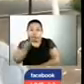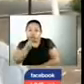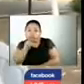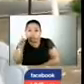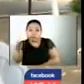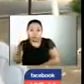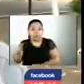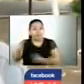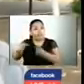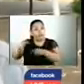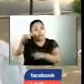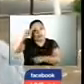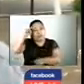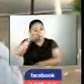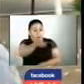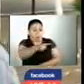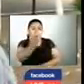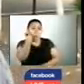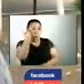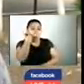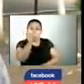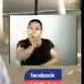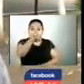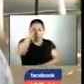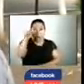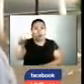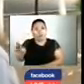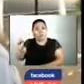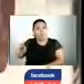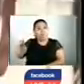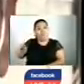inteligencia ya que otro joven no lo hace él lo está haciendo